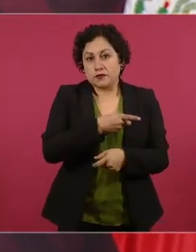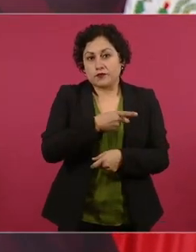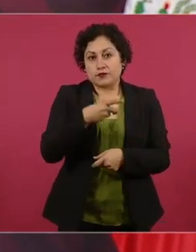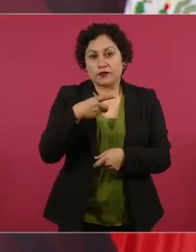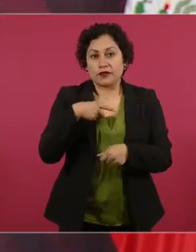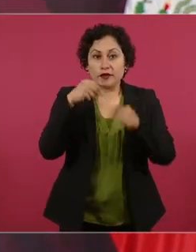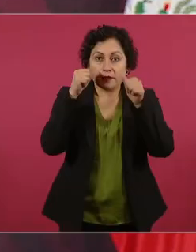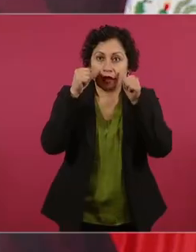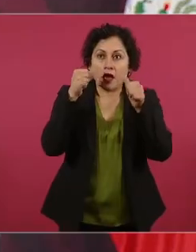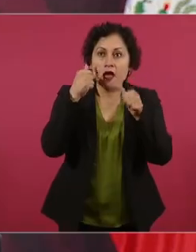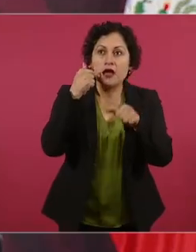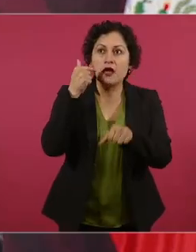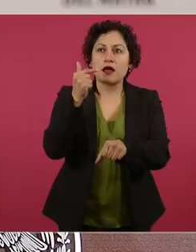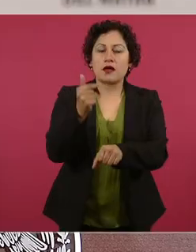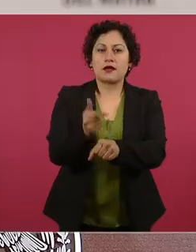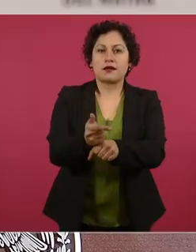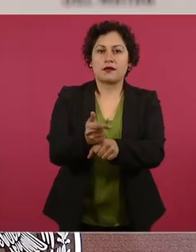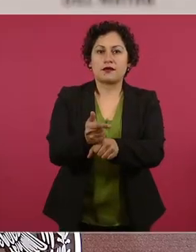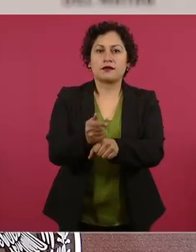apoyar